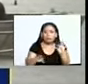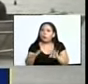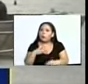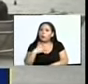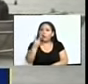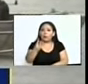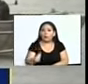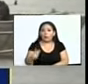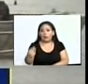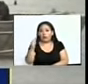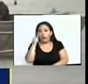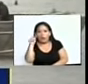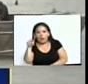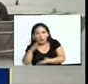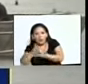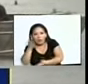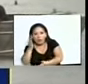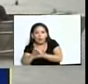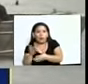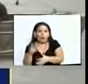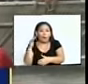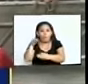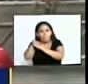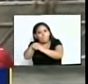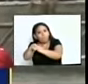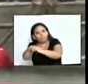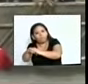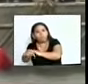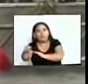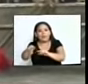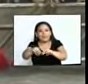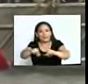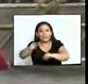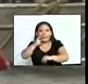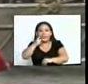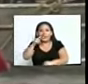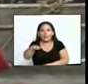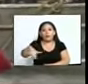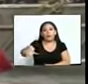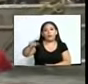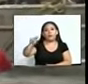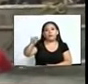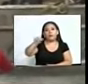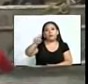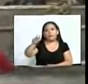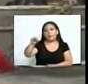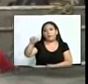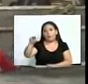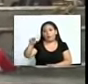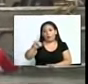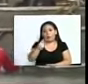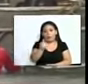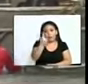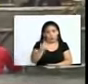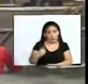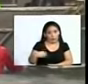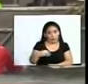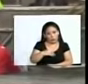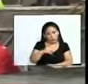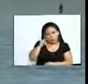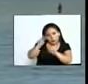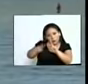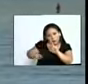Las ballenas se encuentran atascadas en varios bancos de arena de una bahía en el oeste de Tasmania. Mientras los biólogos y expertos marinos estudian la manera